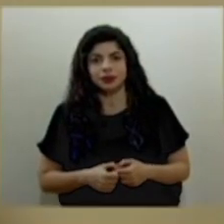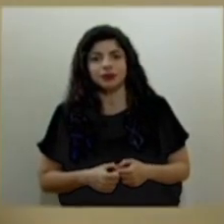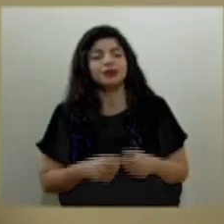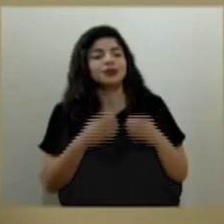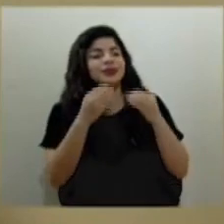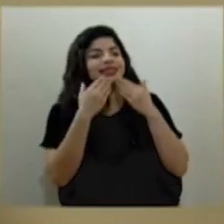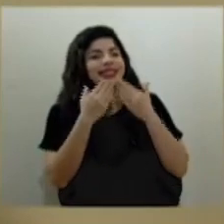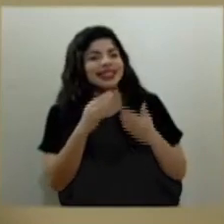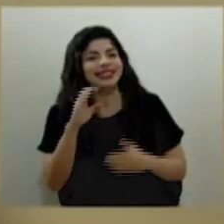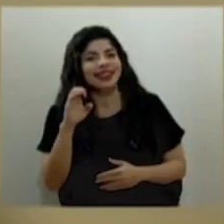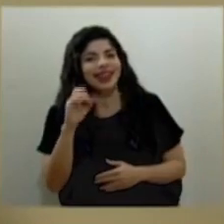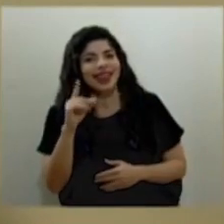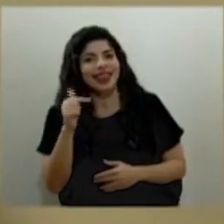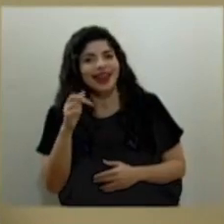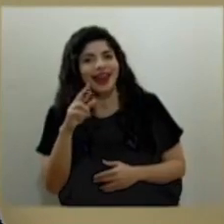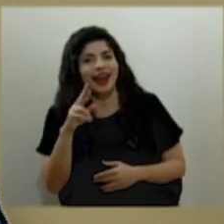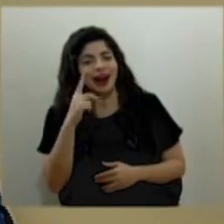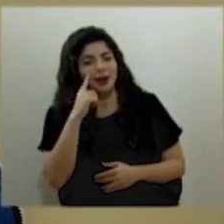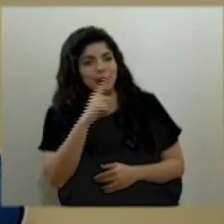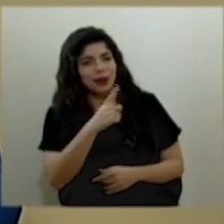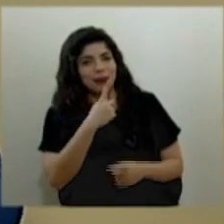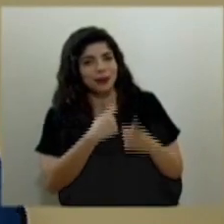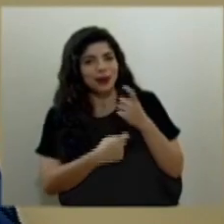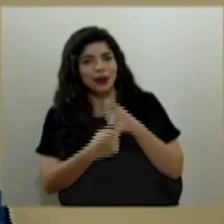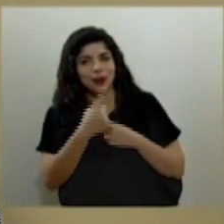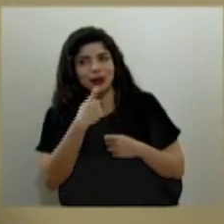Muchas gracias, don Edgar, por sus preguntas